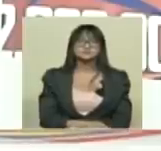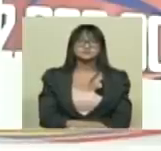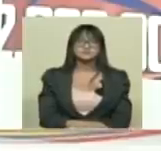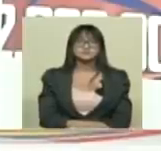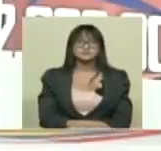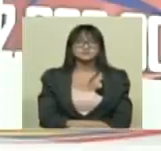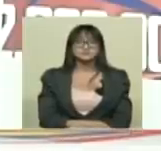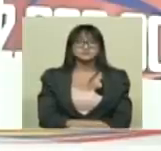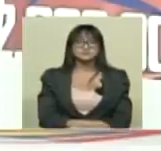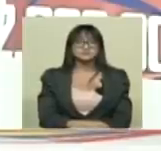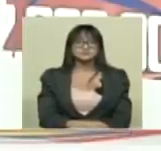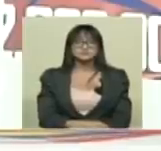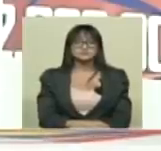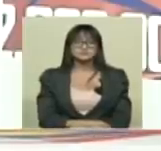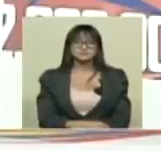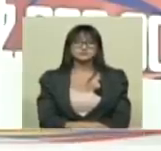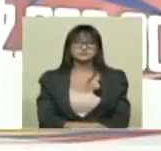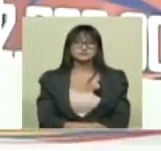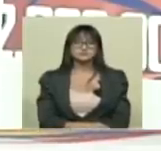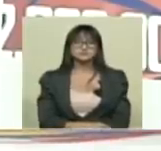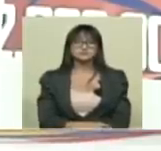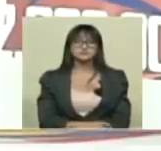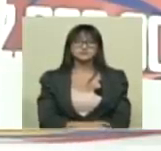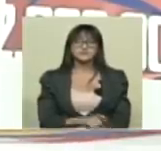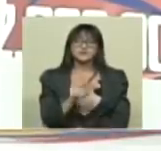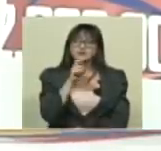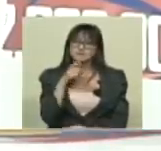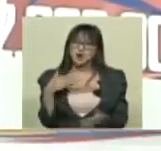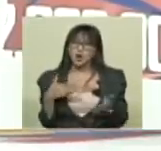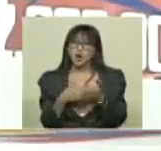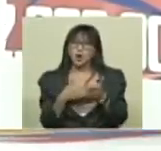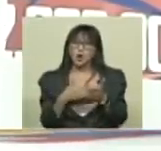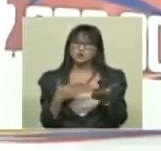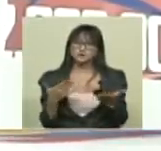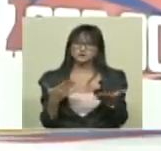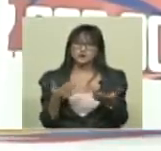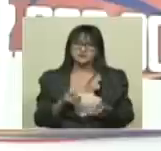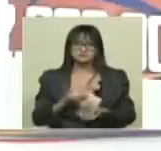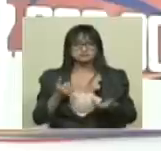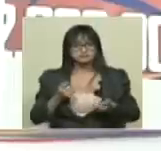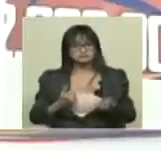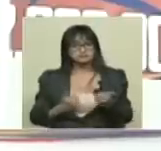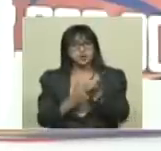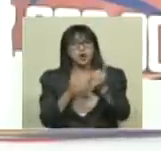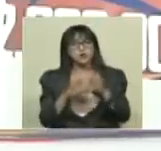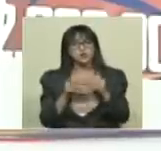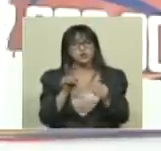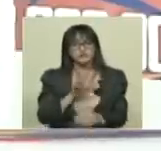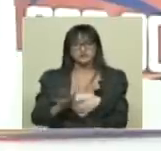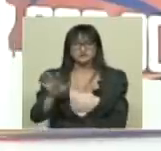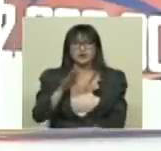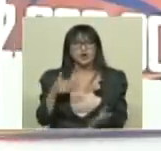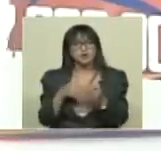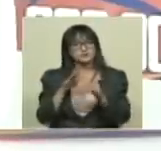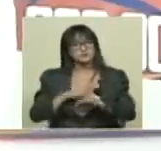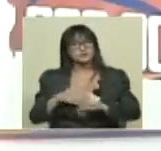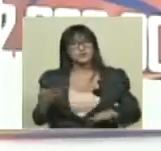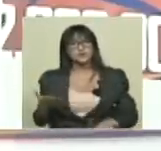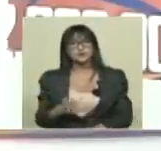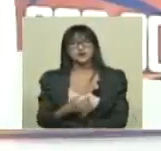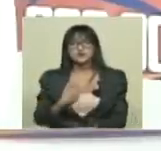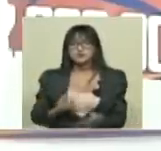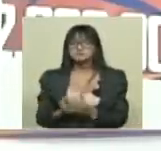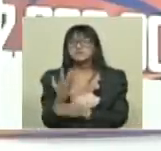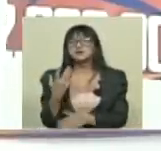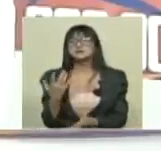¿Quién puede estar contra un instrumento monetario que va a beneficiar a todos los venezolanos? ¿O es que yo creo el